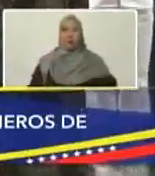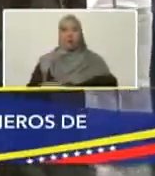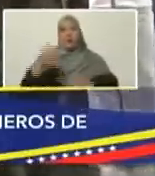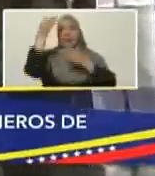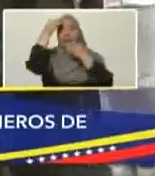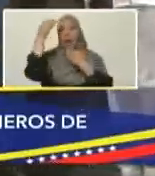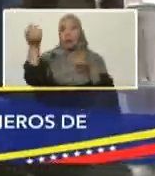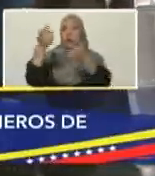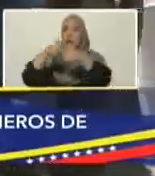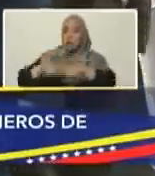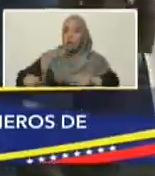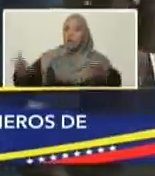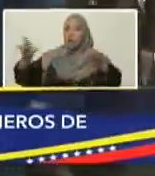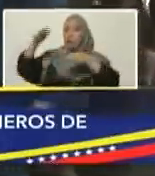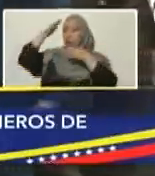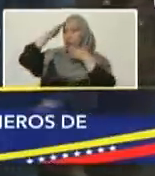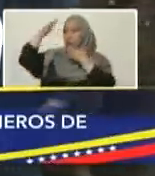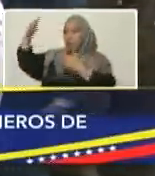Saludos al libertador.